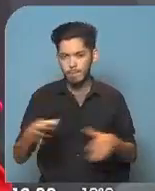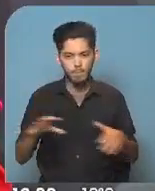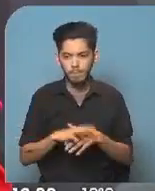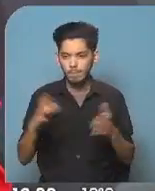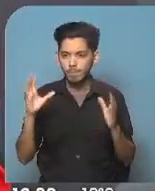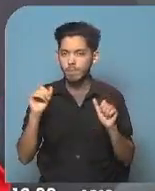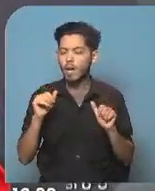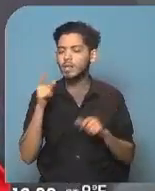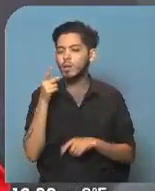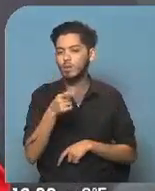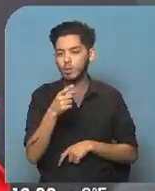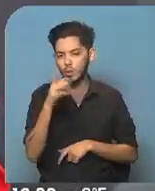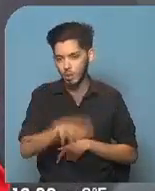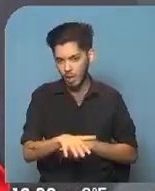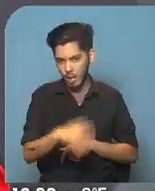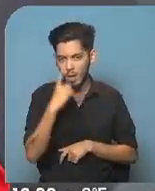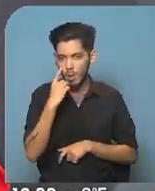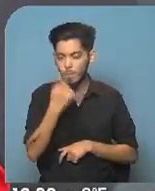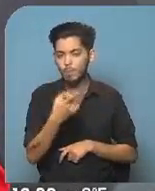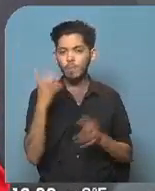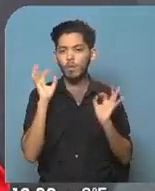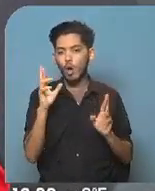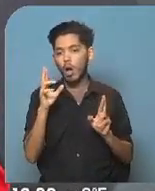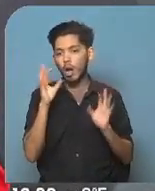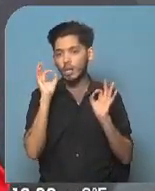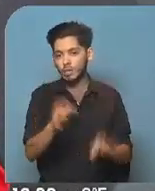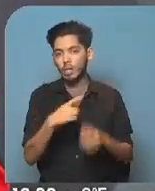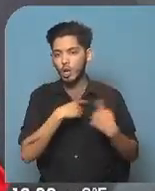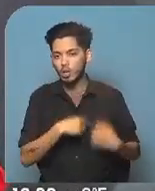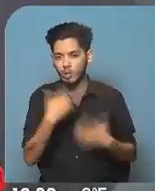mandamos un beso grande alguien esperemos que llegue rápido ese corazón siete meses esperando gracias